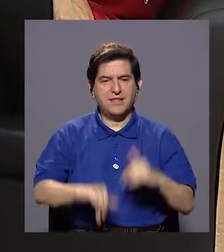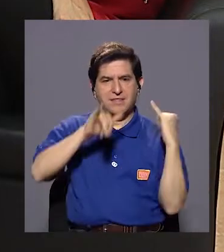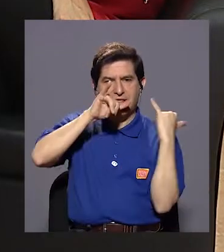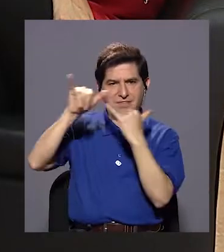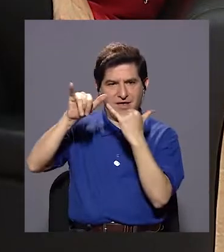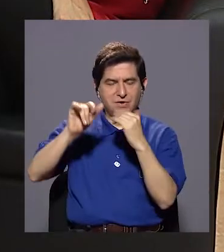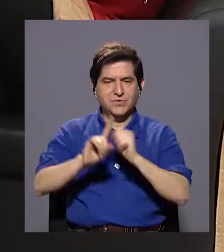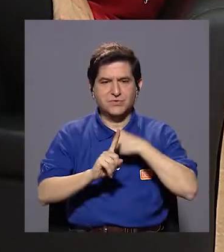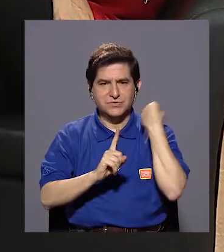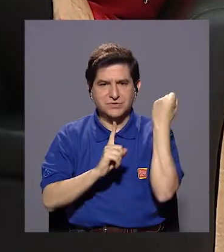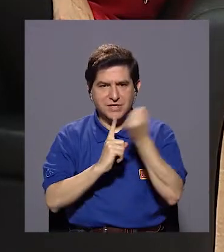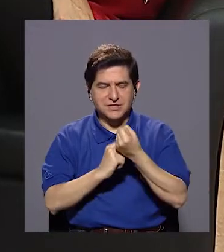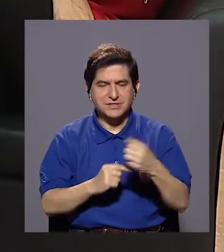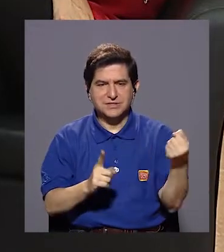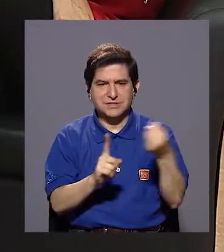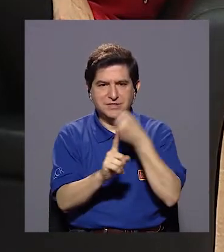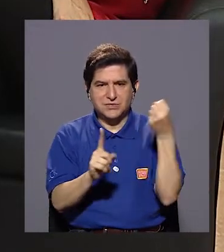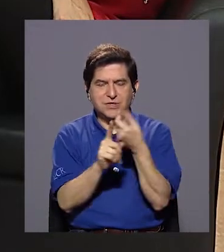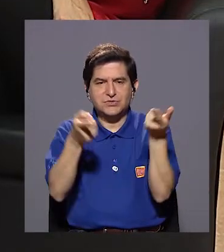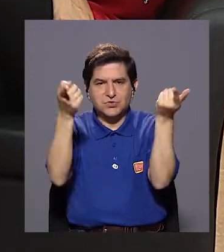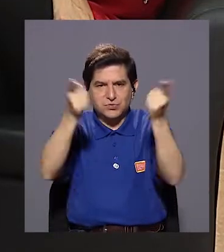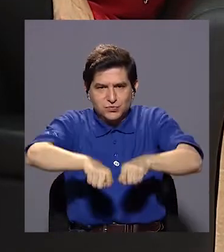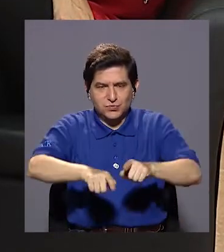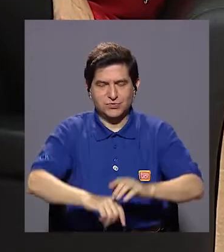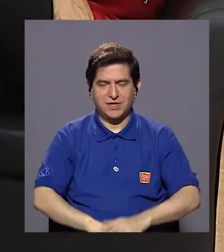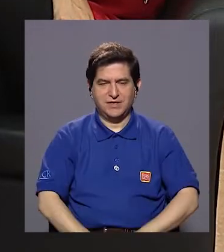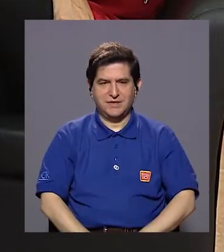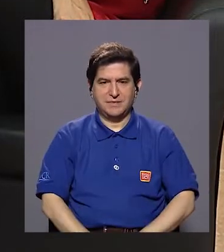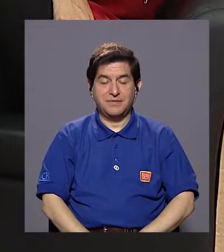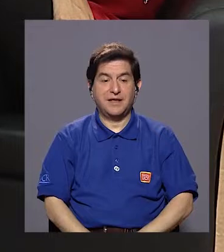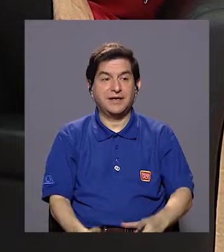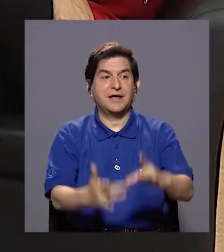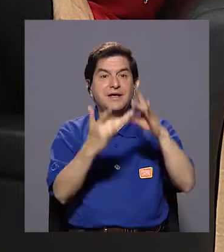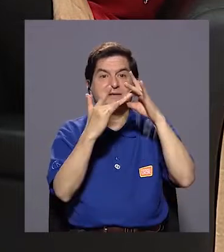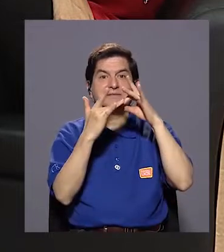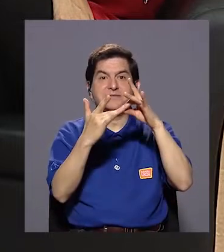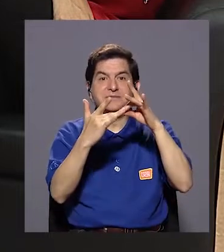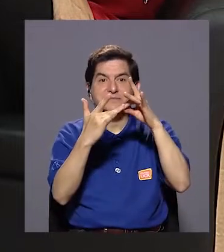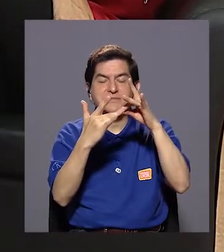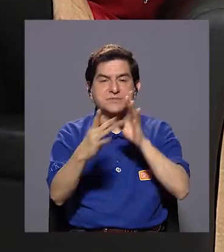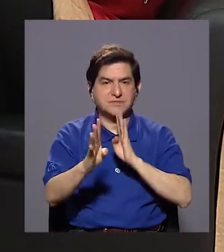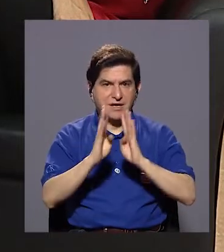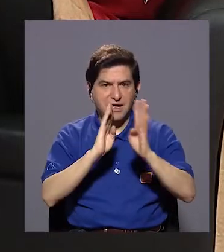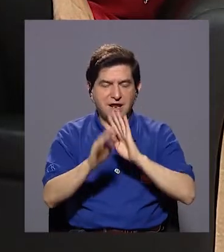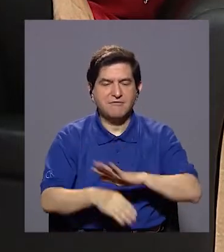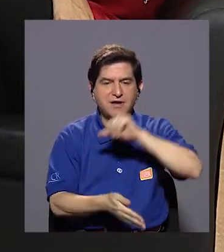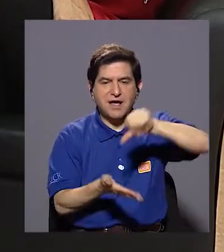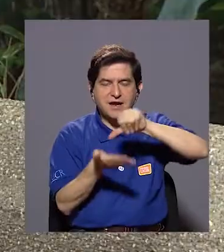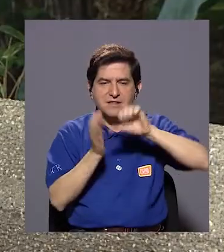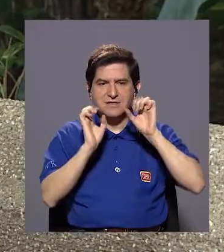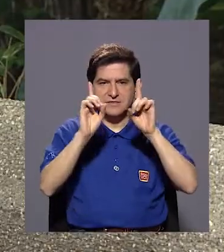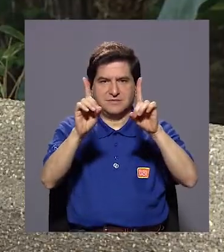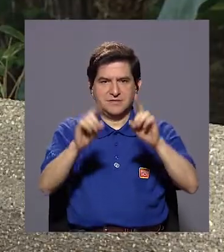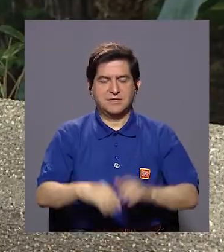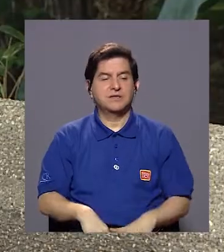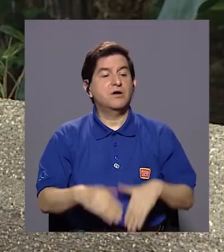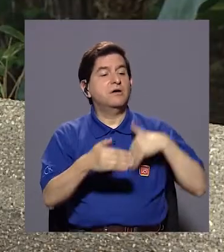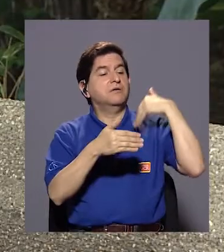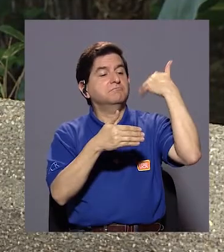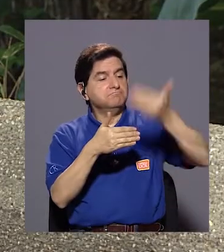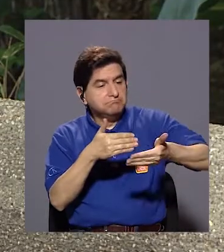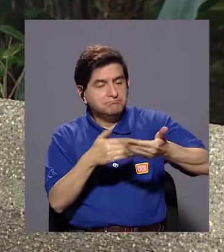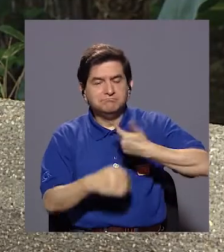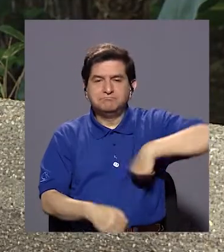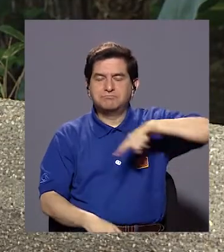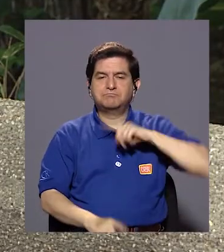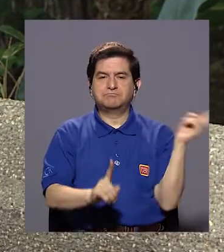cualquier situación de violencia que se presente, digamos, y fundamentalmente, digamos, si estamos hablando de centros educativos. A partir de eso es que